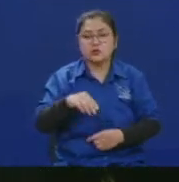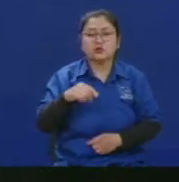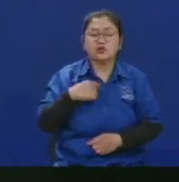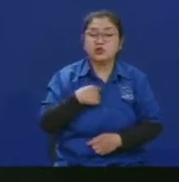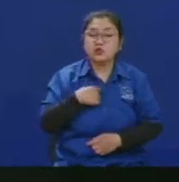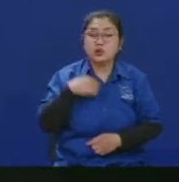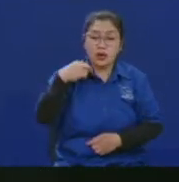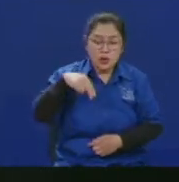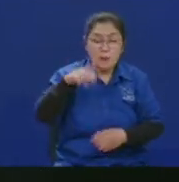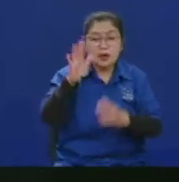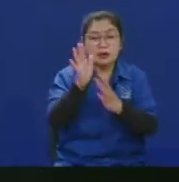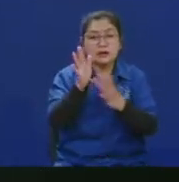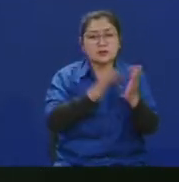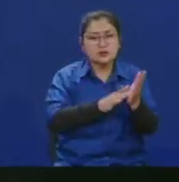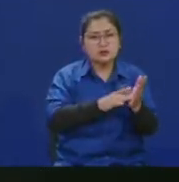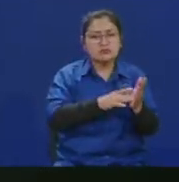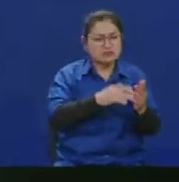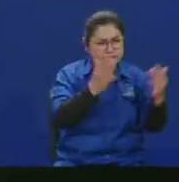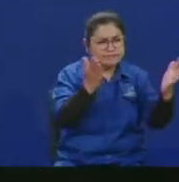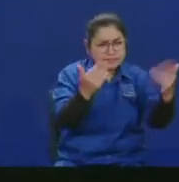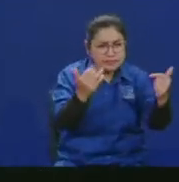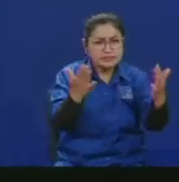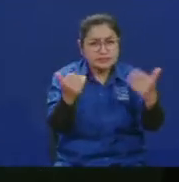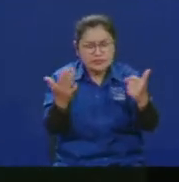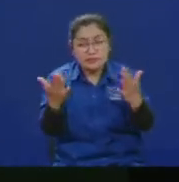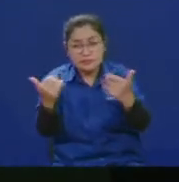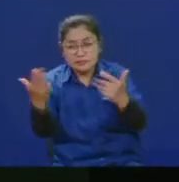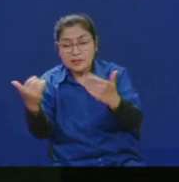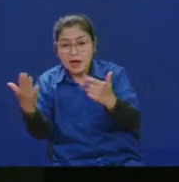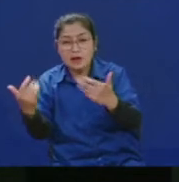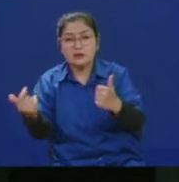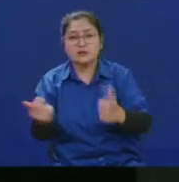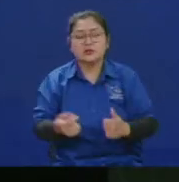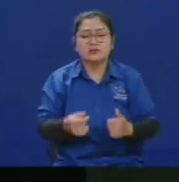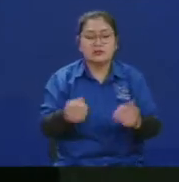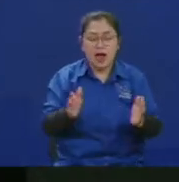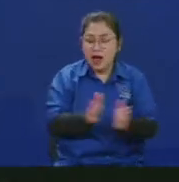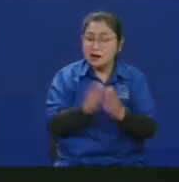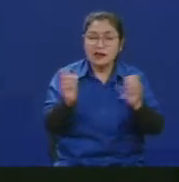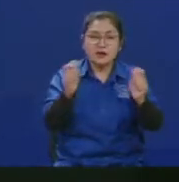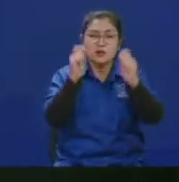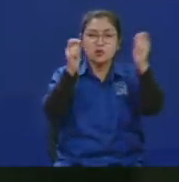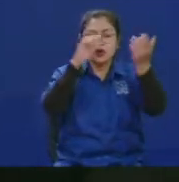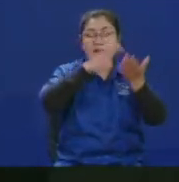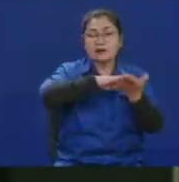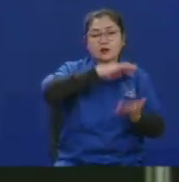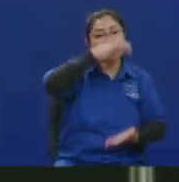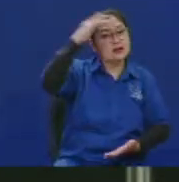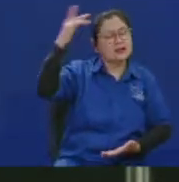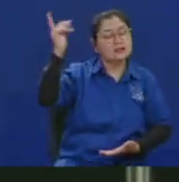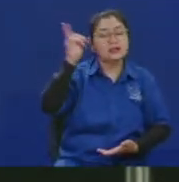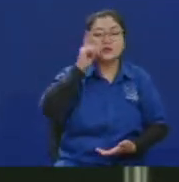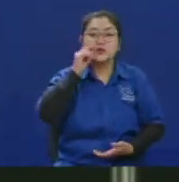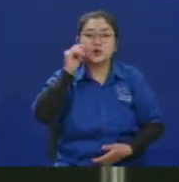Jesús te hago el llamado para que vengas a este lugar. Aleluya, gloria al Señor.